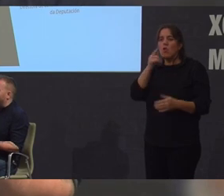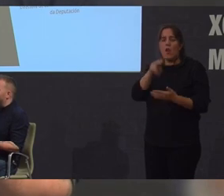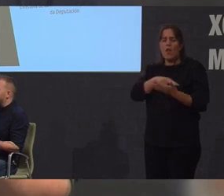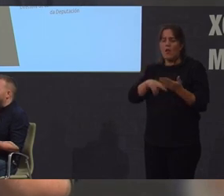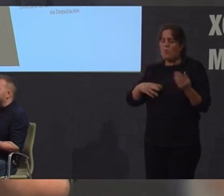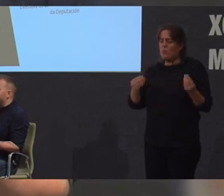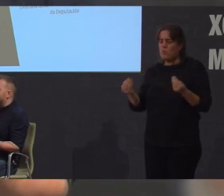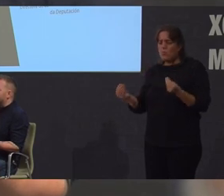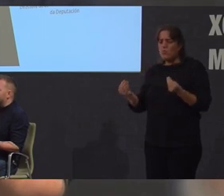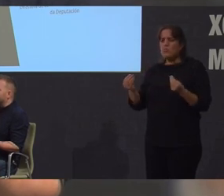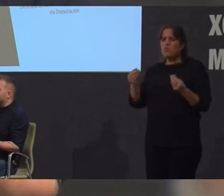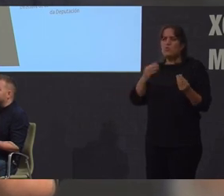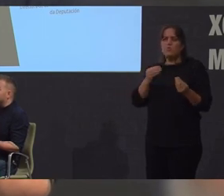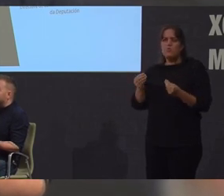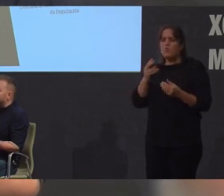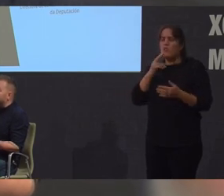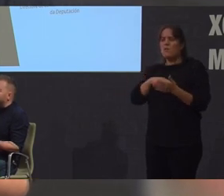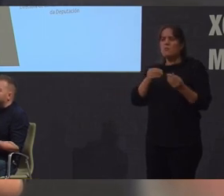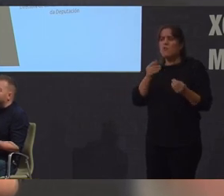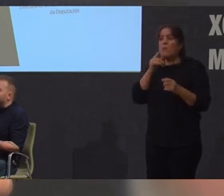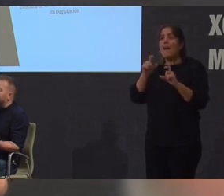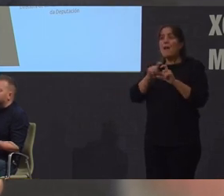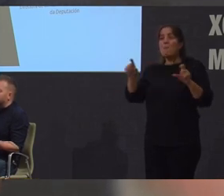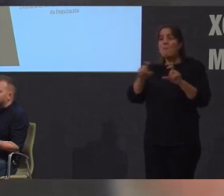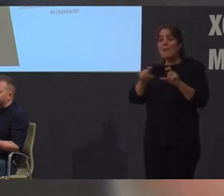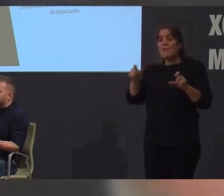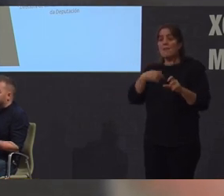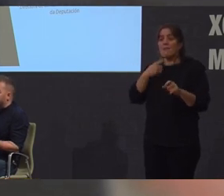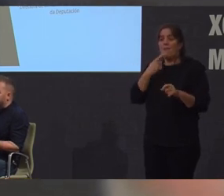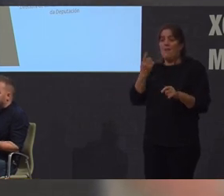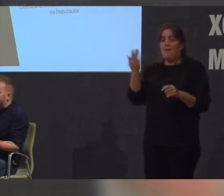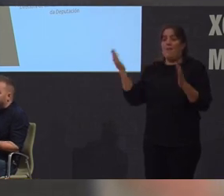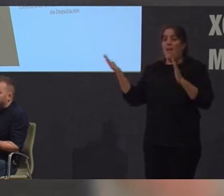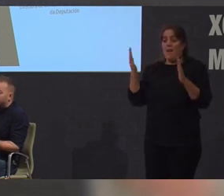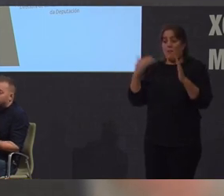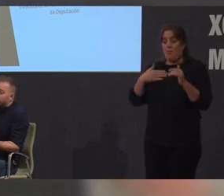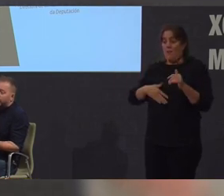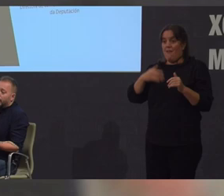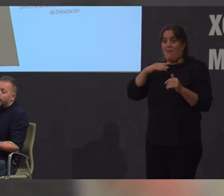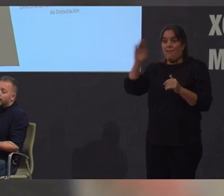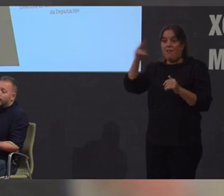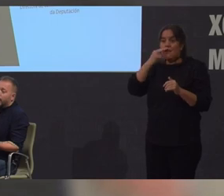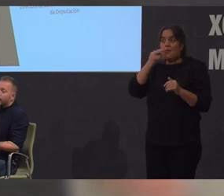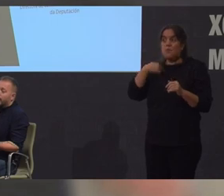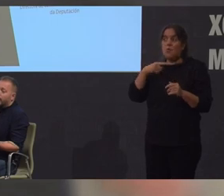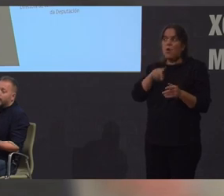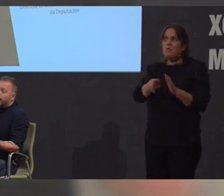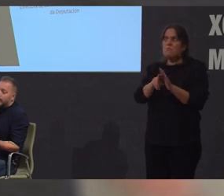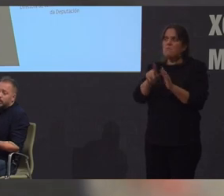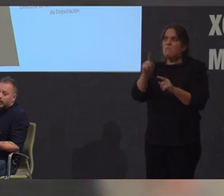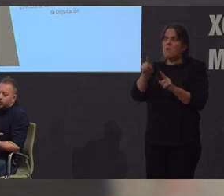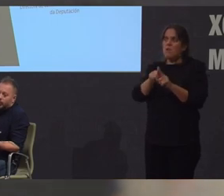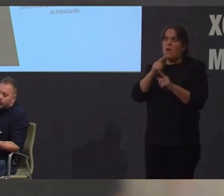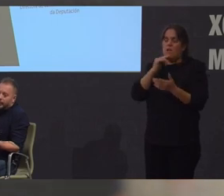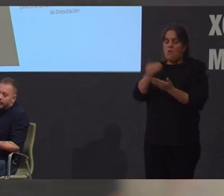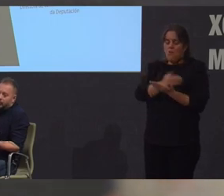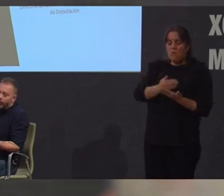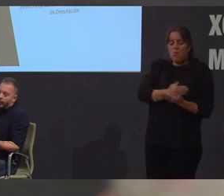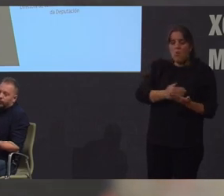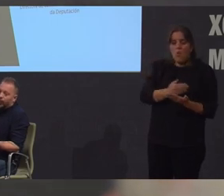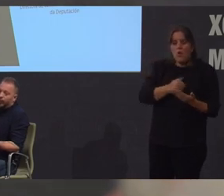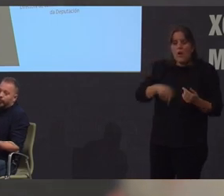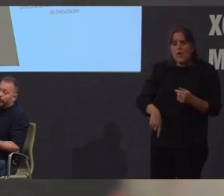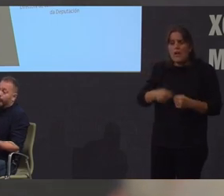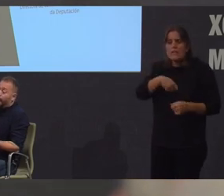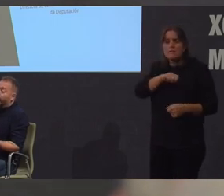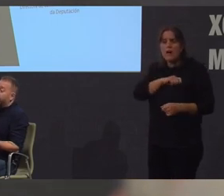sobre los procesos, las empresas que se habían lucrado durante el nazismo. Y había visto que eso en España no se